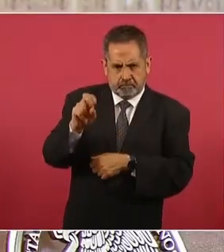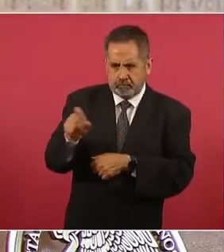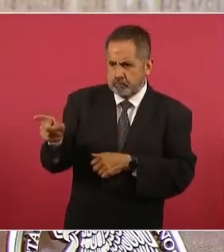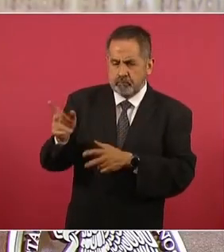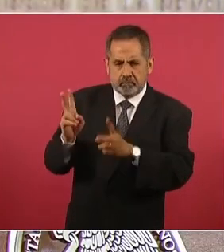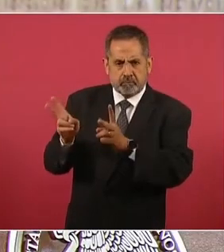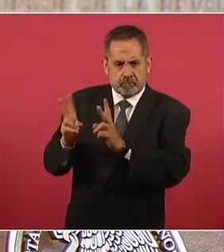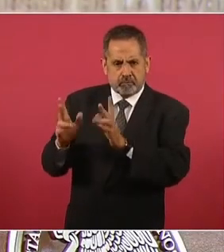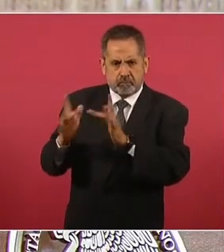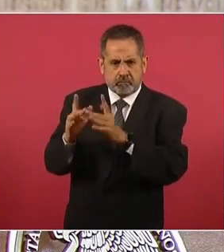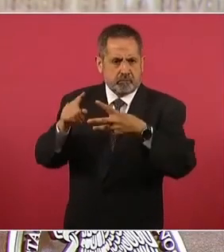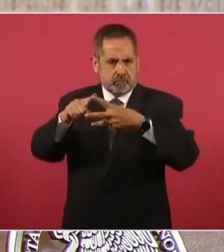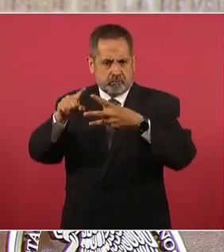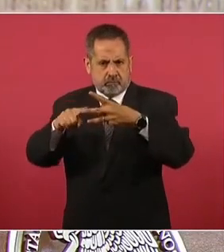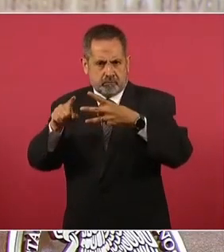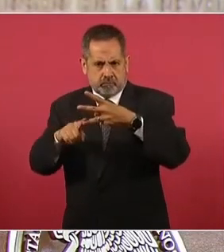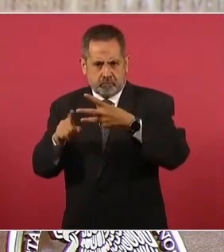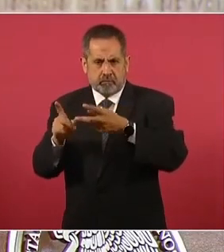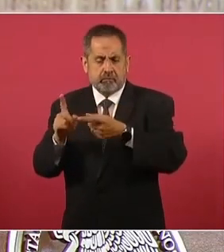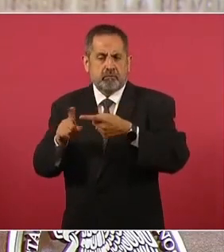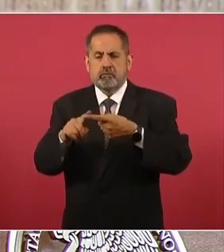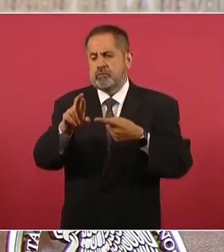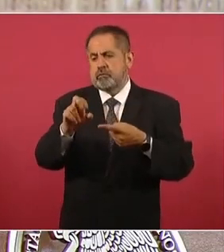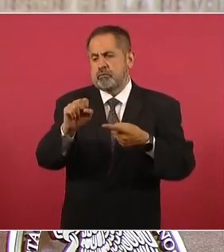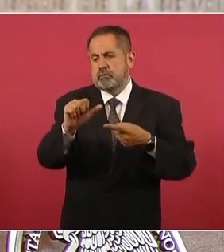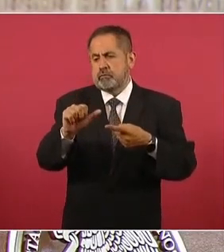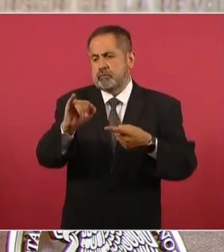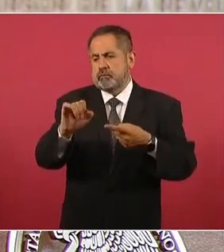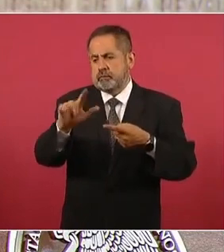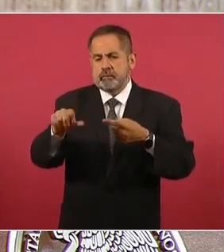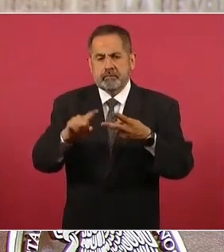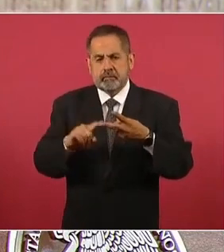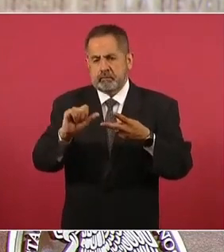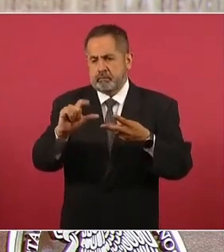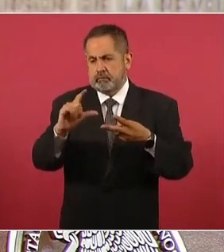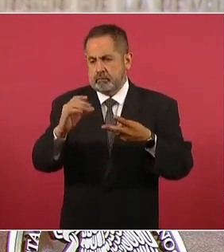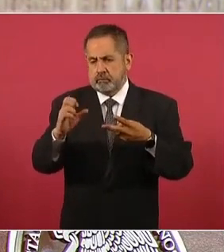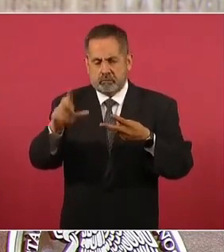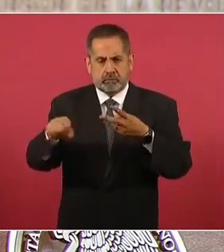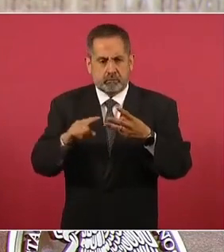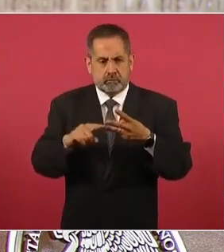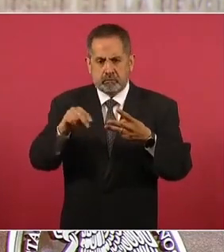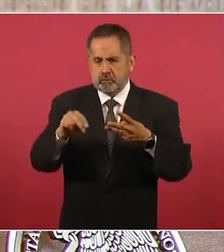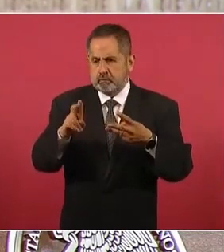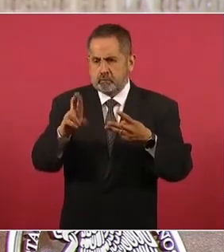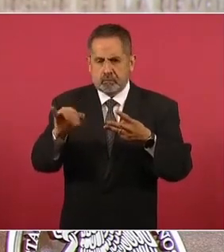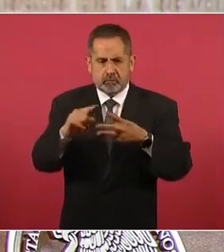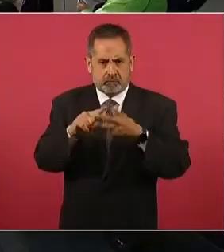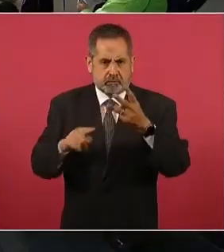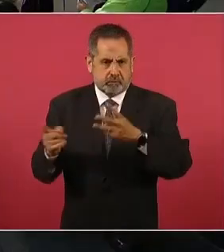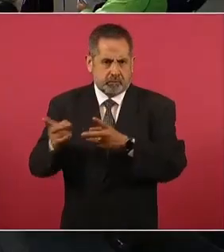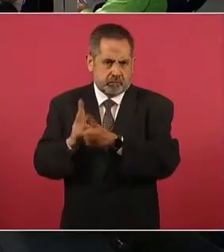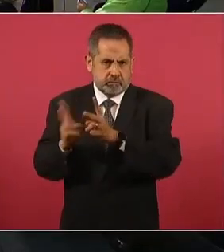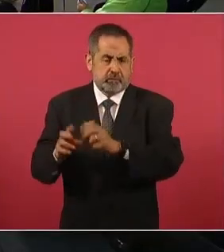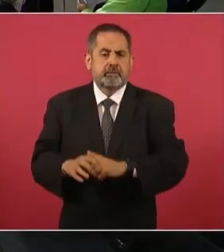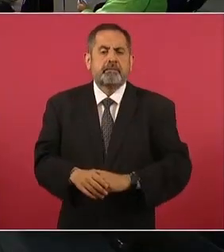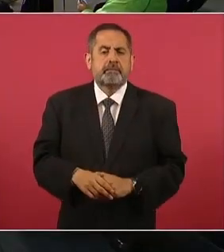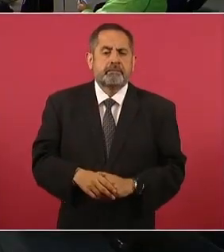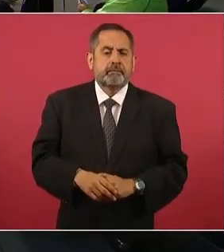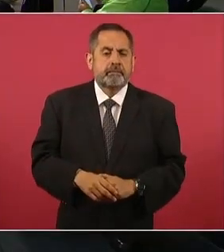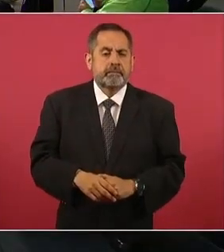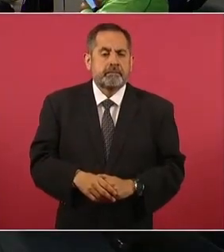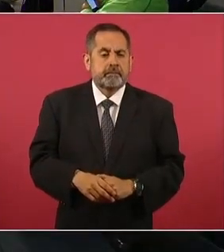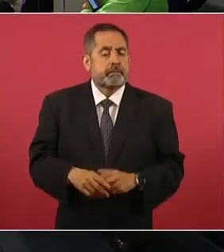sobre los 3 casos, Rosa Isela, el doctor Alcocer y Nuria. Y en un segundo